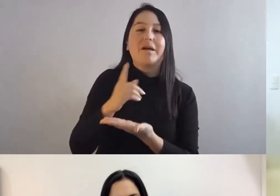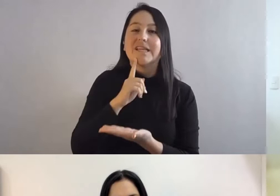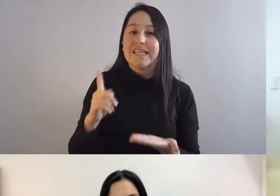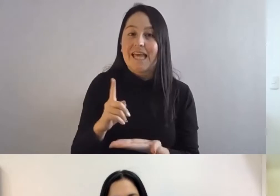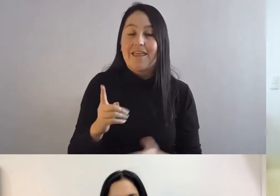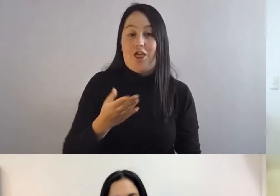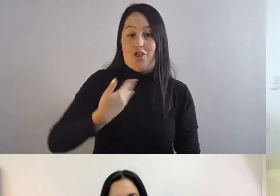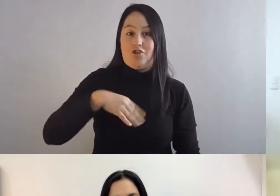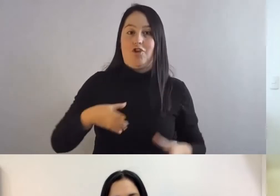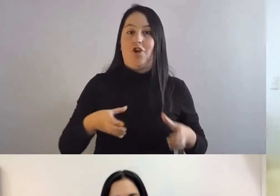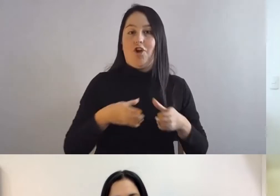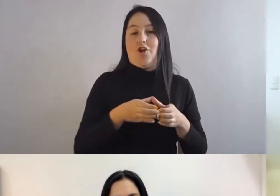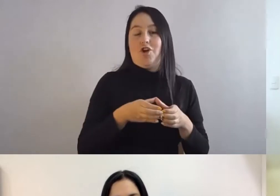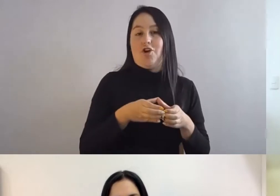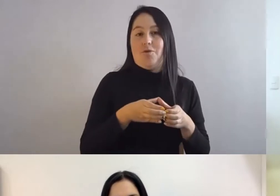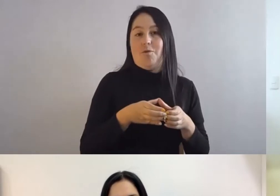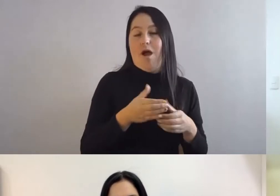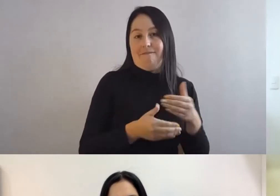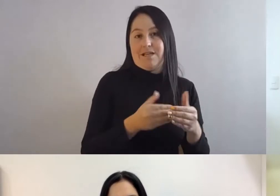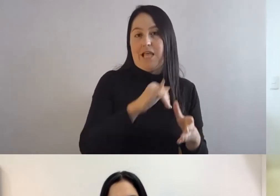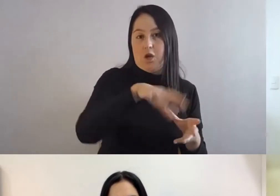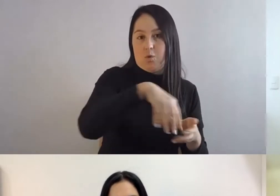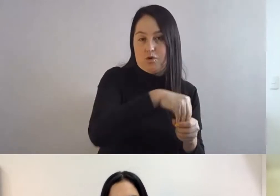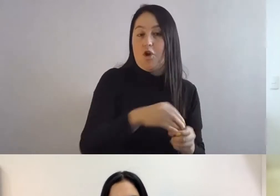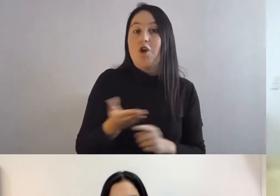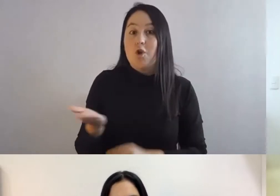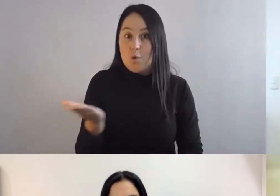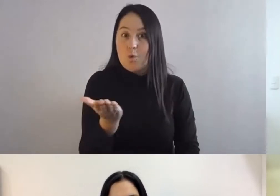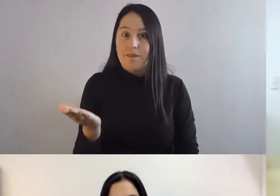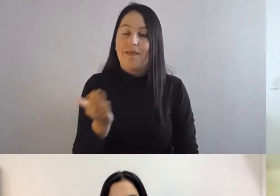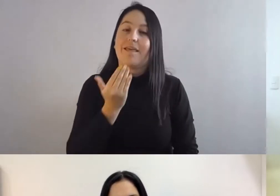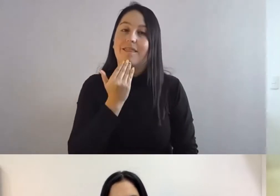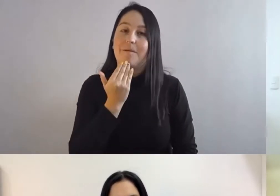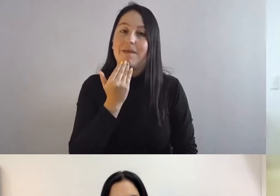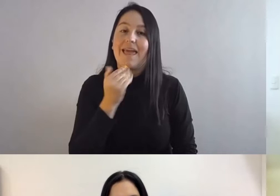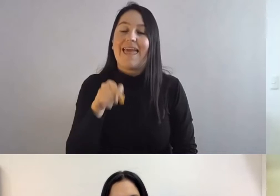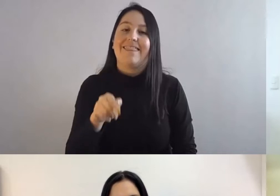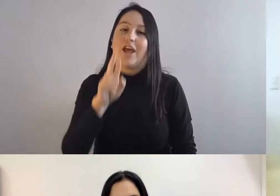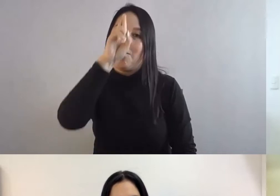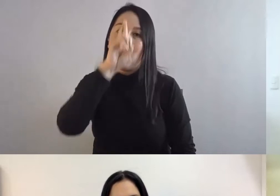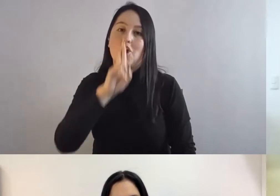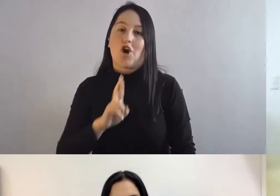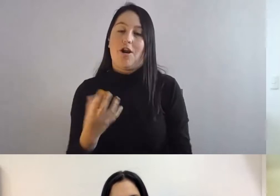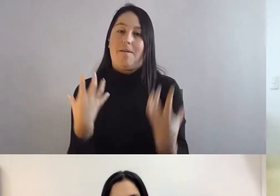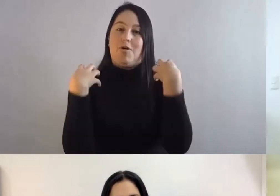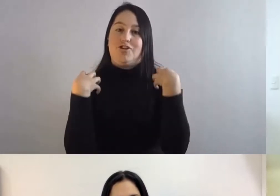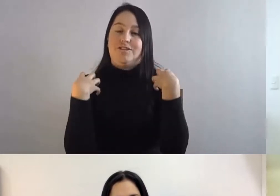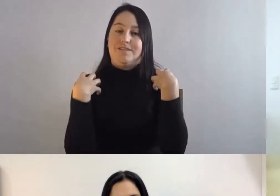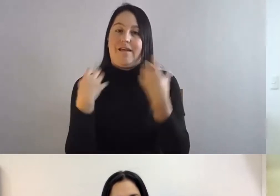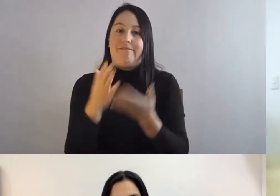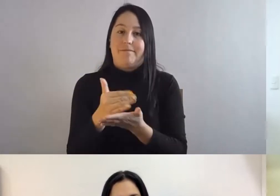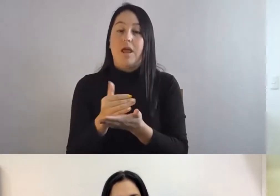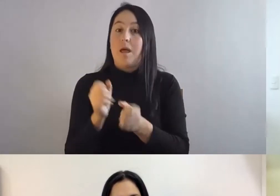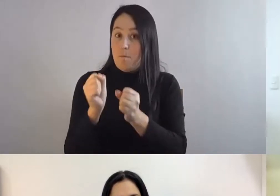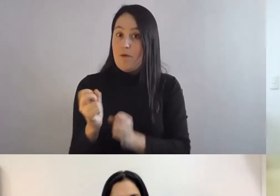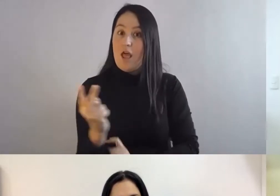TED y ustedes desde este rol, organización que tienen. ¿Podrían presentar para compartirnos un poco